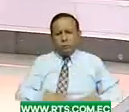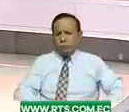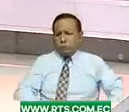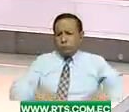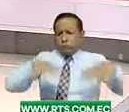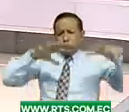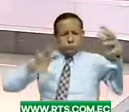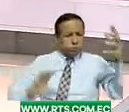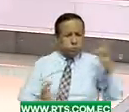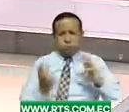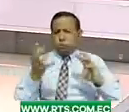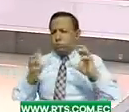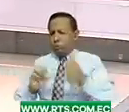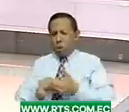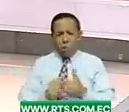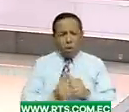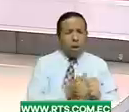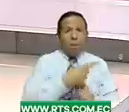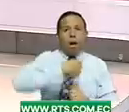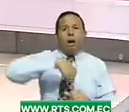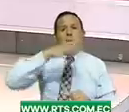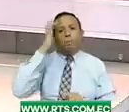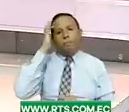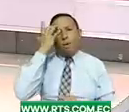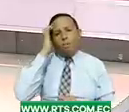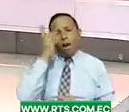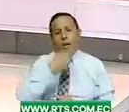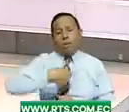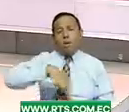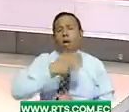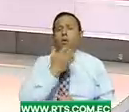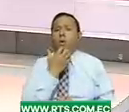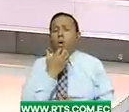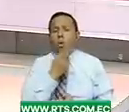de parte de las autoridades, veamos en la siguiente nota.